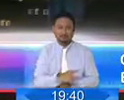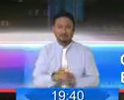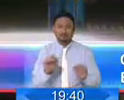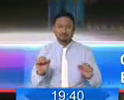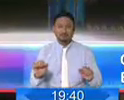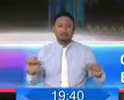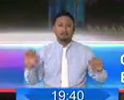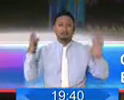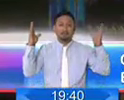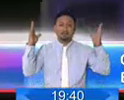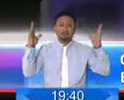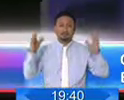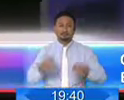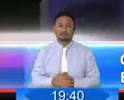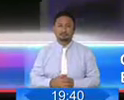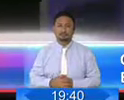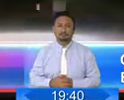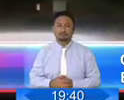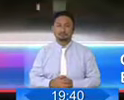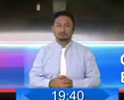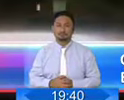esperada Fiesta de la Luz.